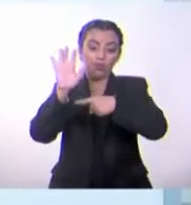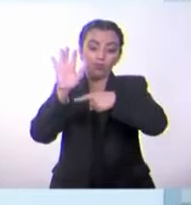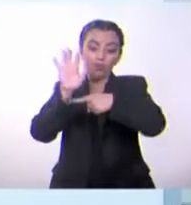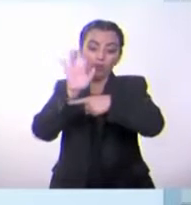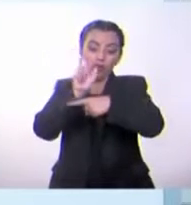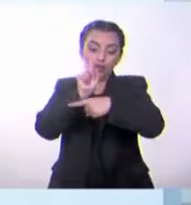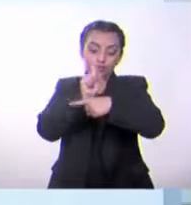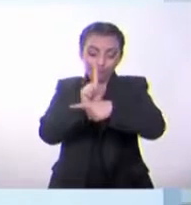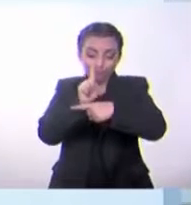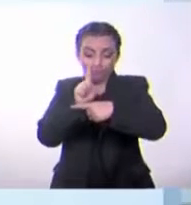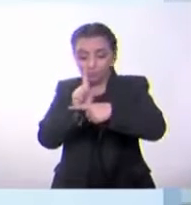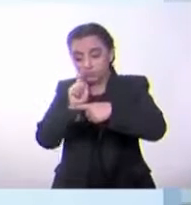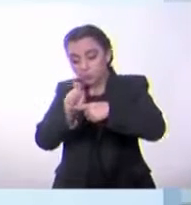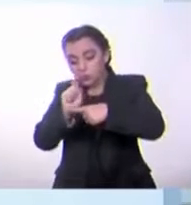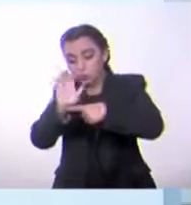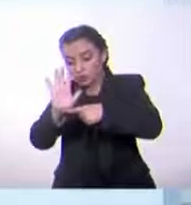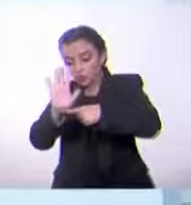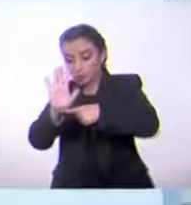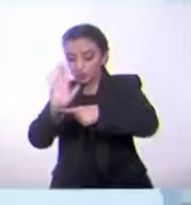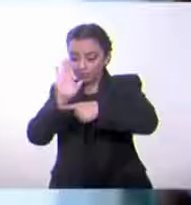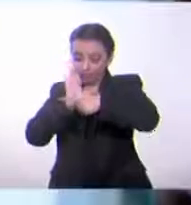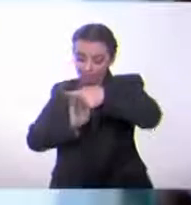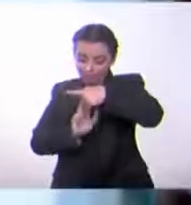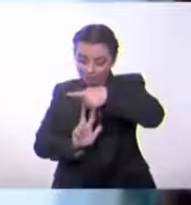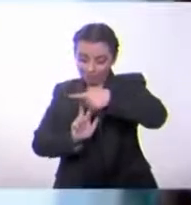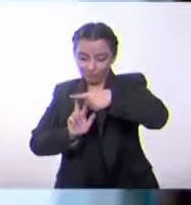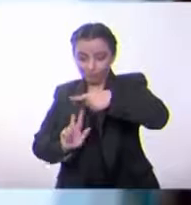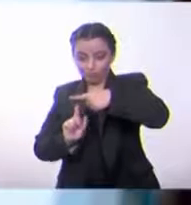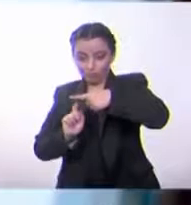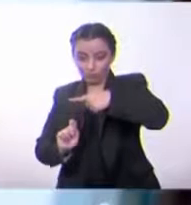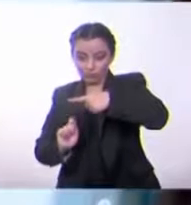33.99 gramos sobre mol.